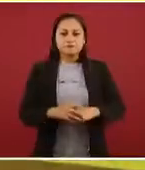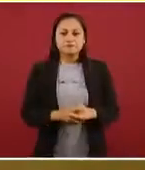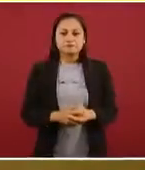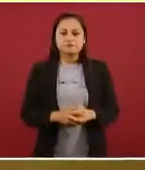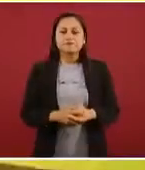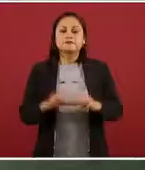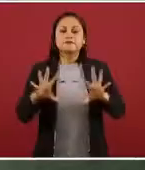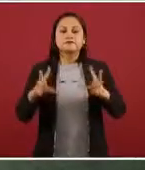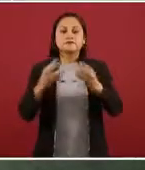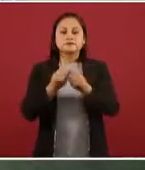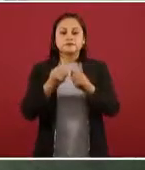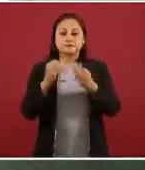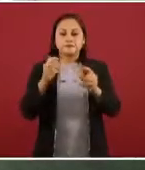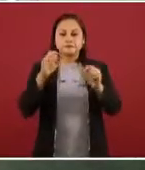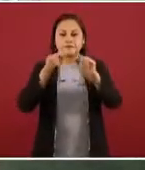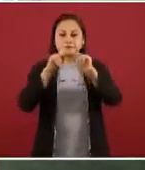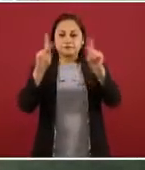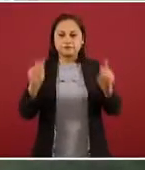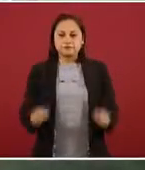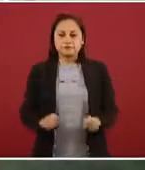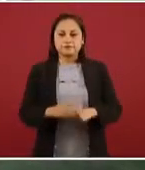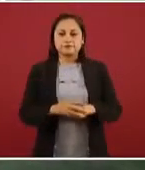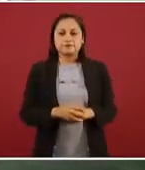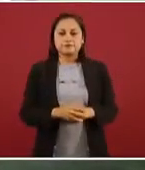por la paz.